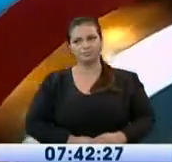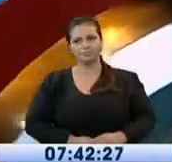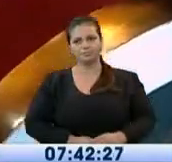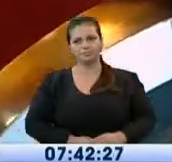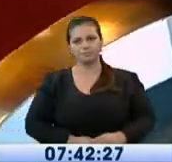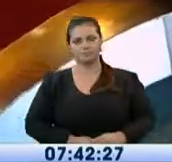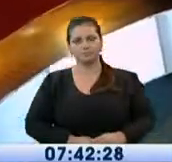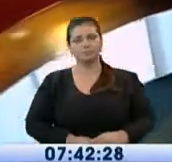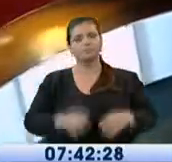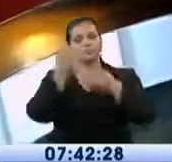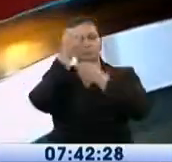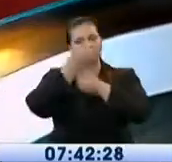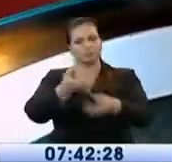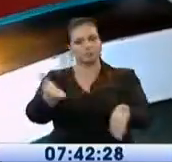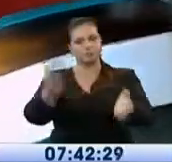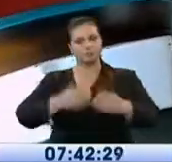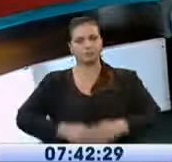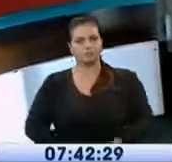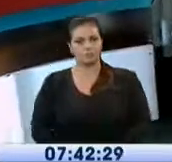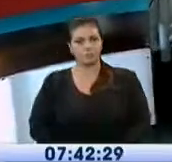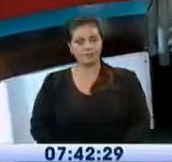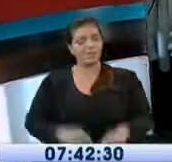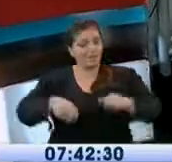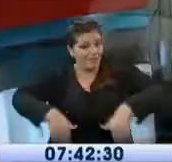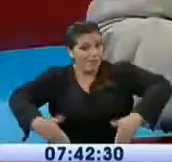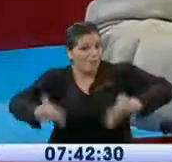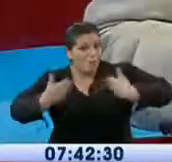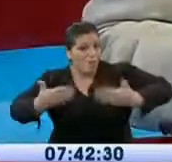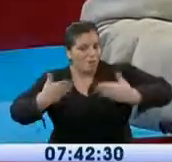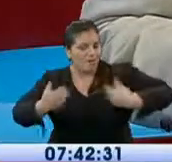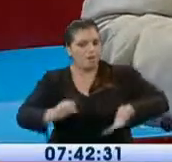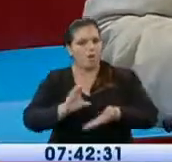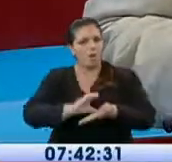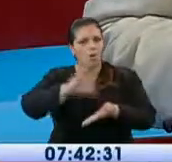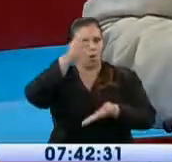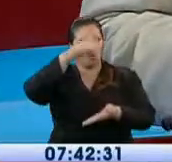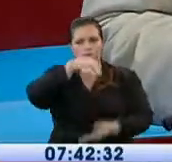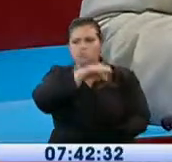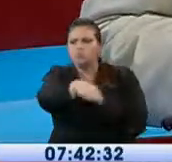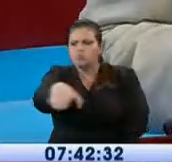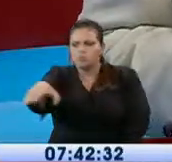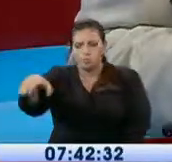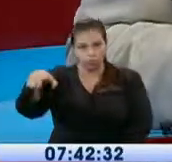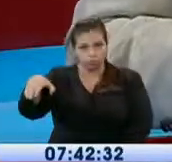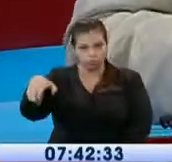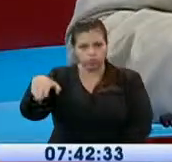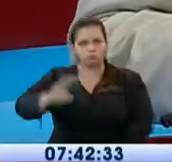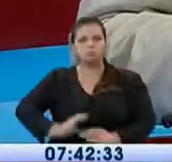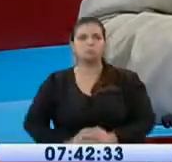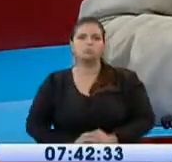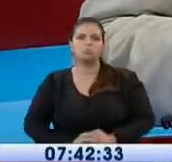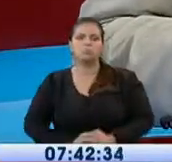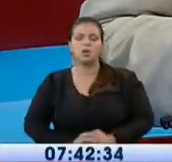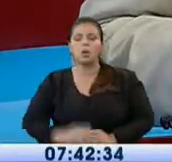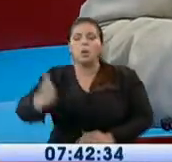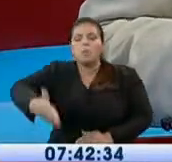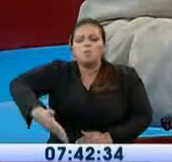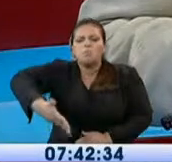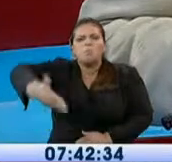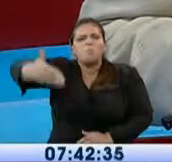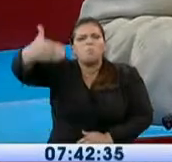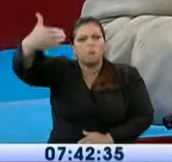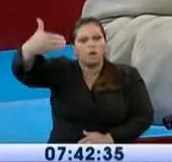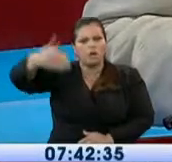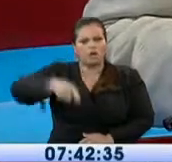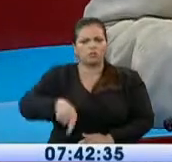Bueno, ahora les informamos que en un recorrido realizado por nuestro equipo de noticias se pudo constatar y captar lo que se denomina el